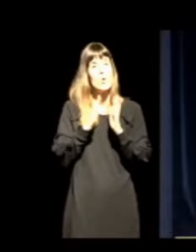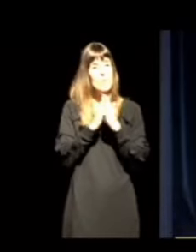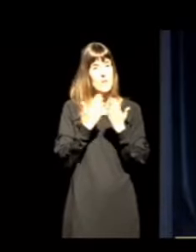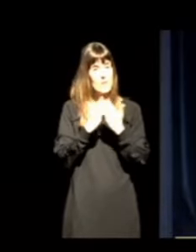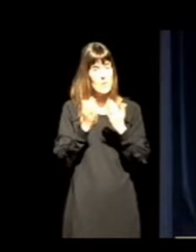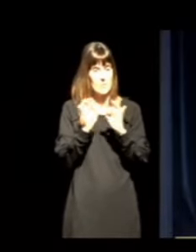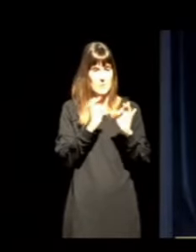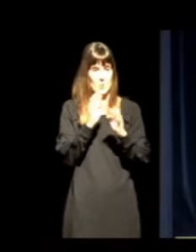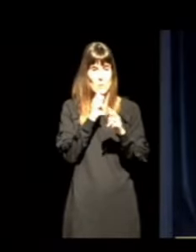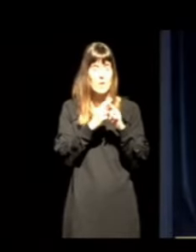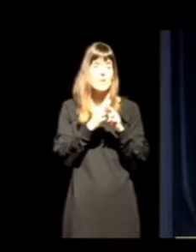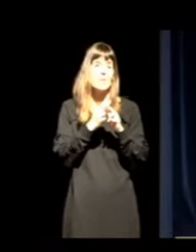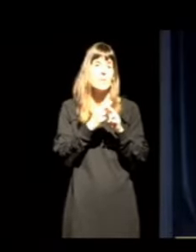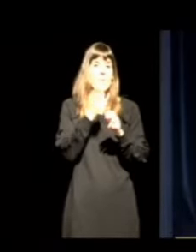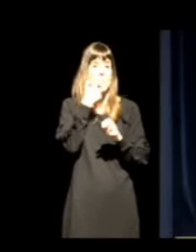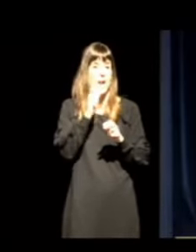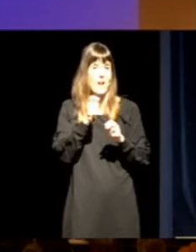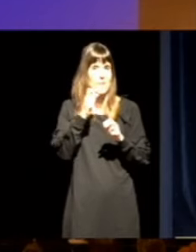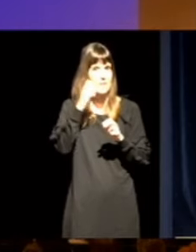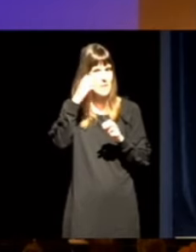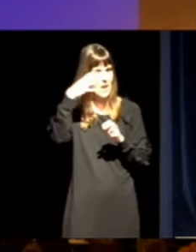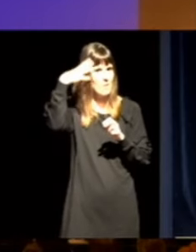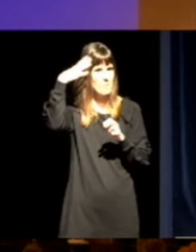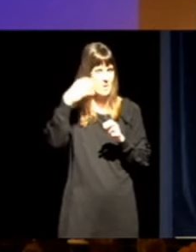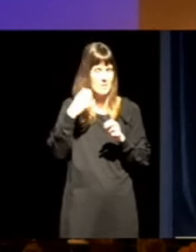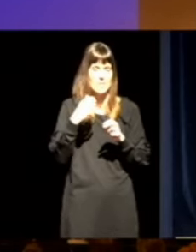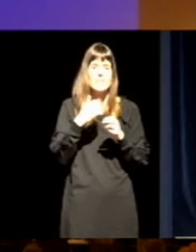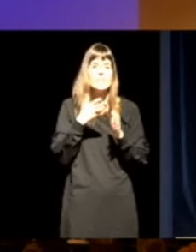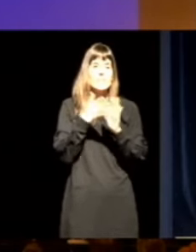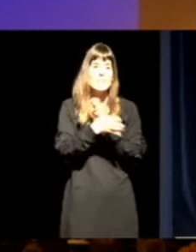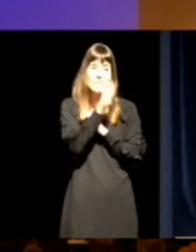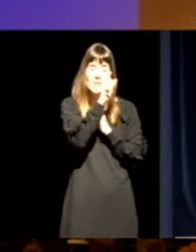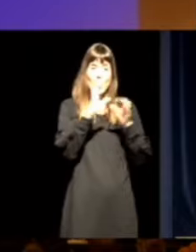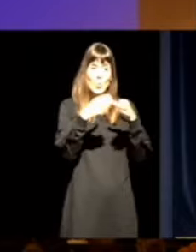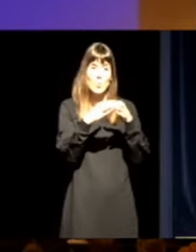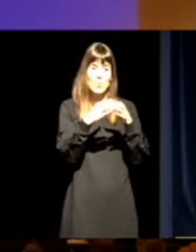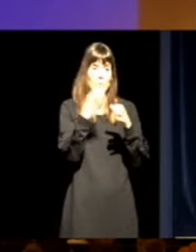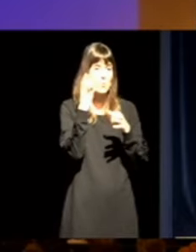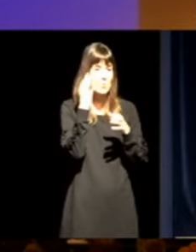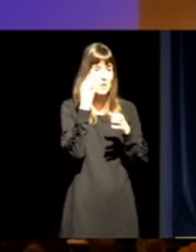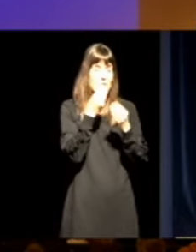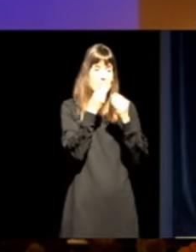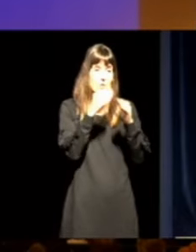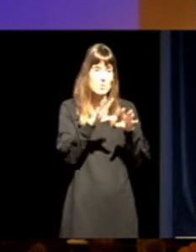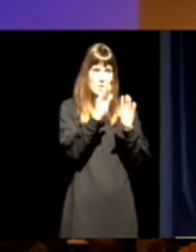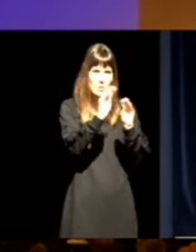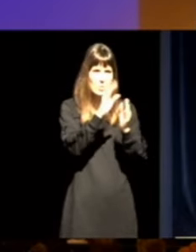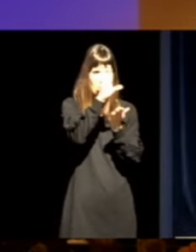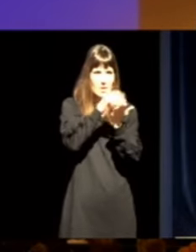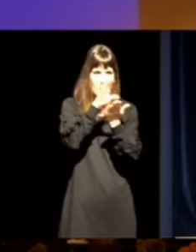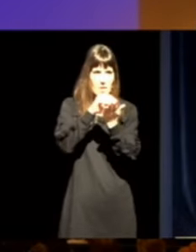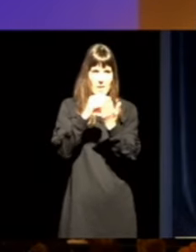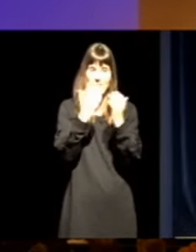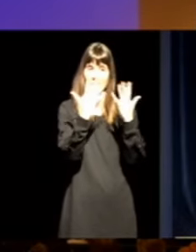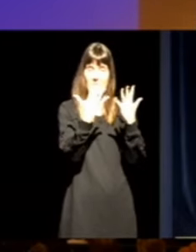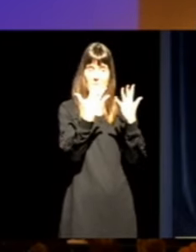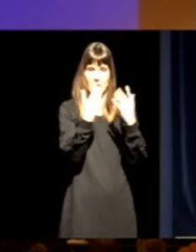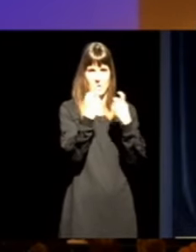que alumbran, en donde recogemos las historias de vida de 10